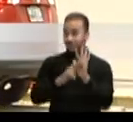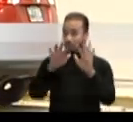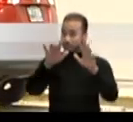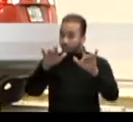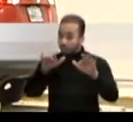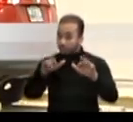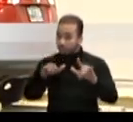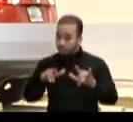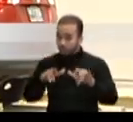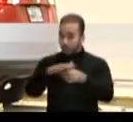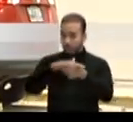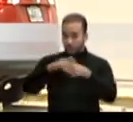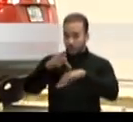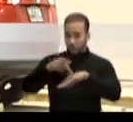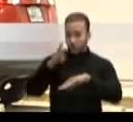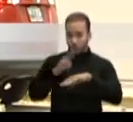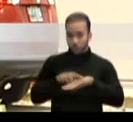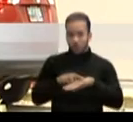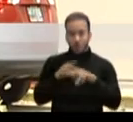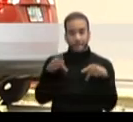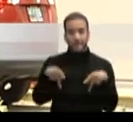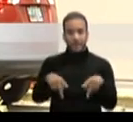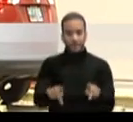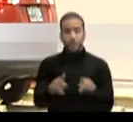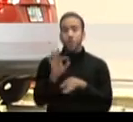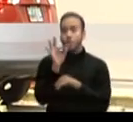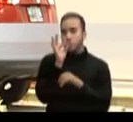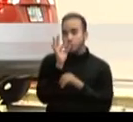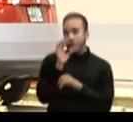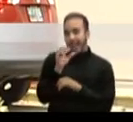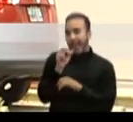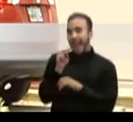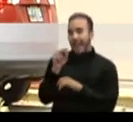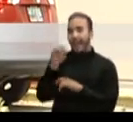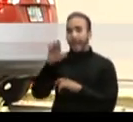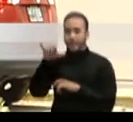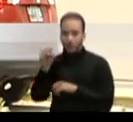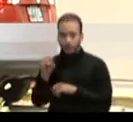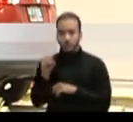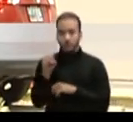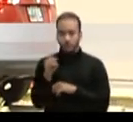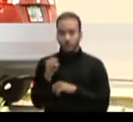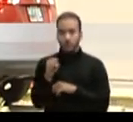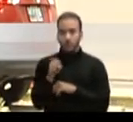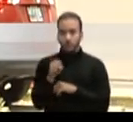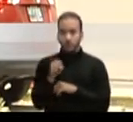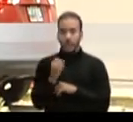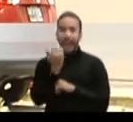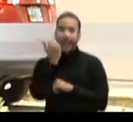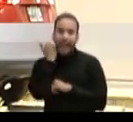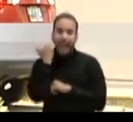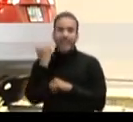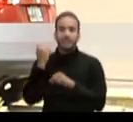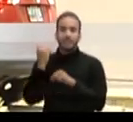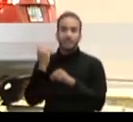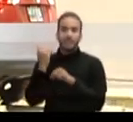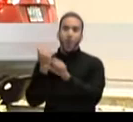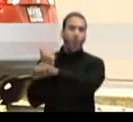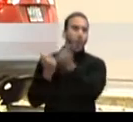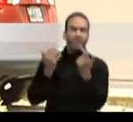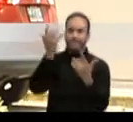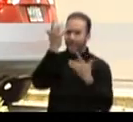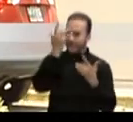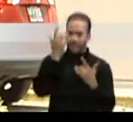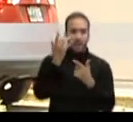permitiría ampliar el uso medicinal del cannabis a otras enfermedades más allá del cáncer. Se está estudiando